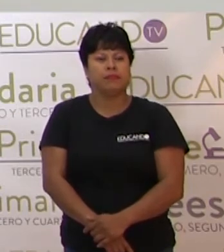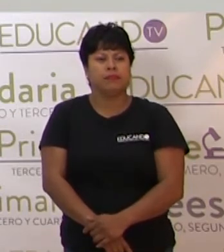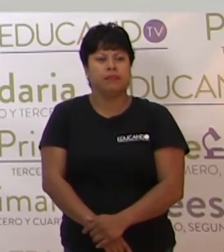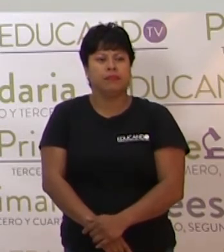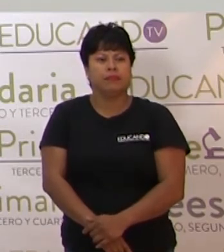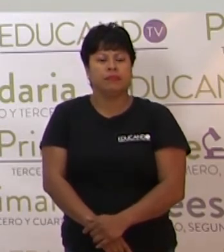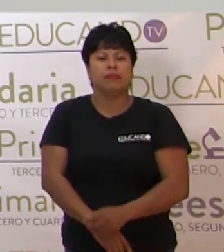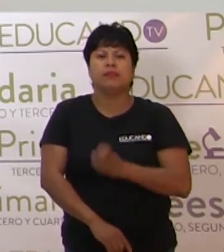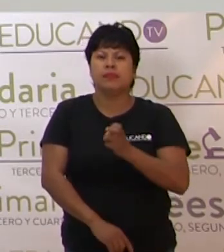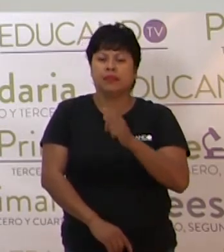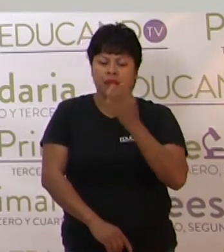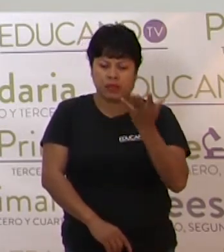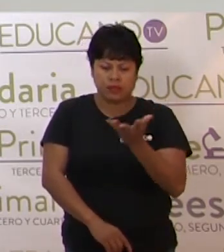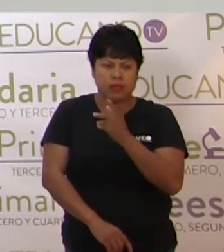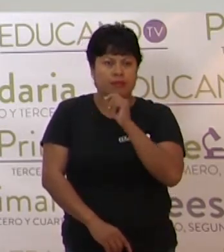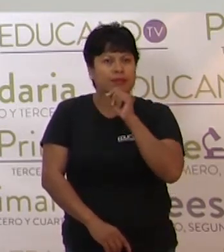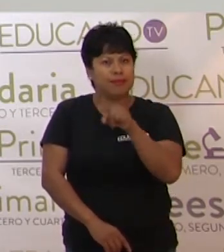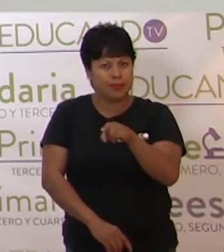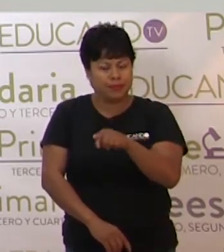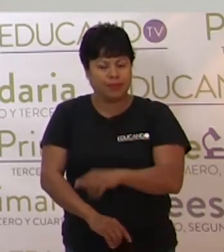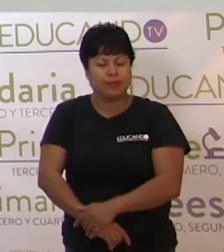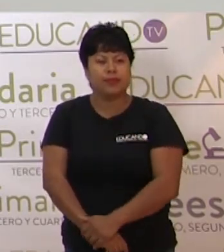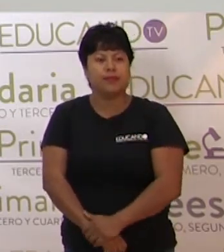y hacemos lo mismo